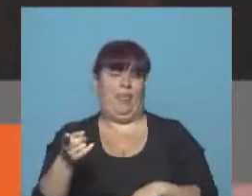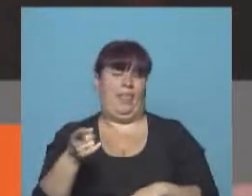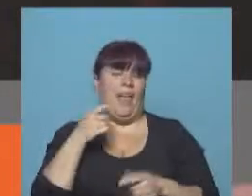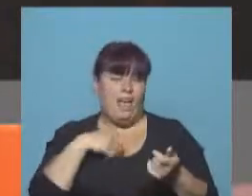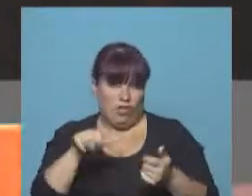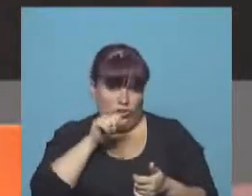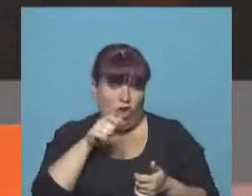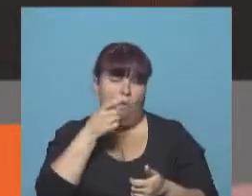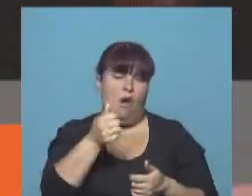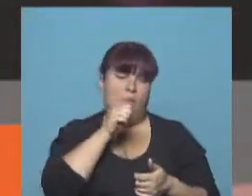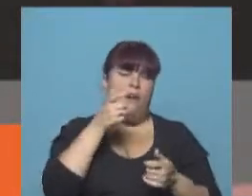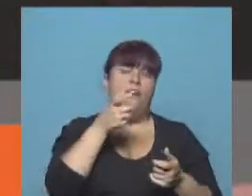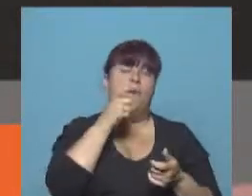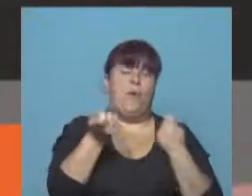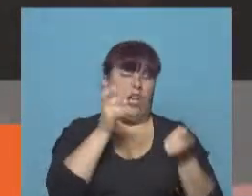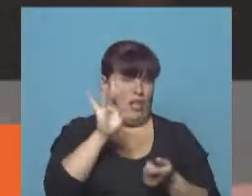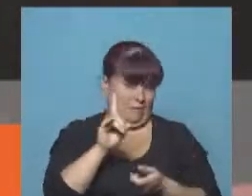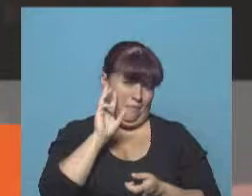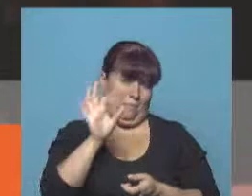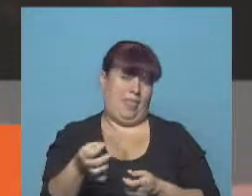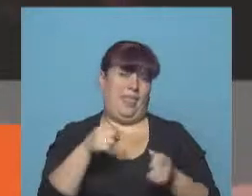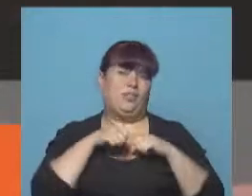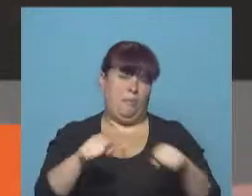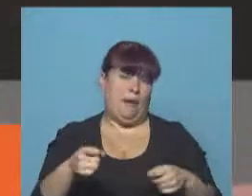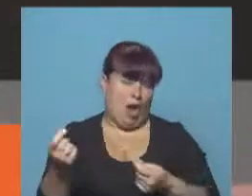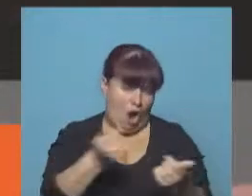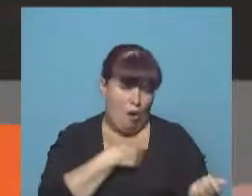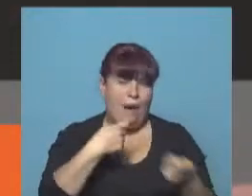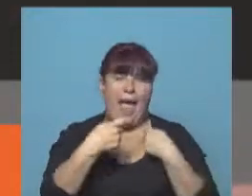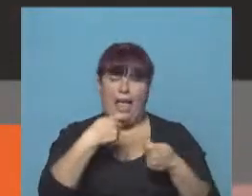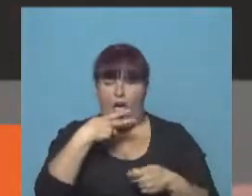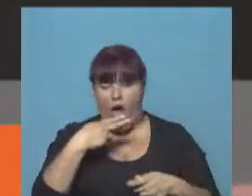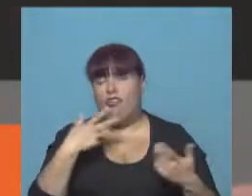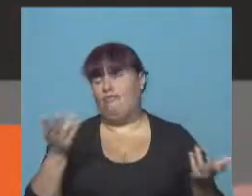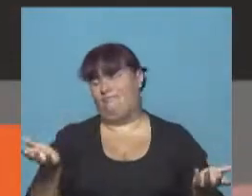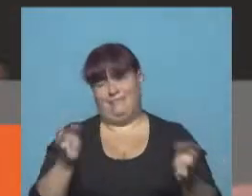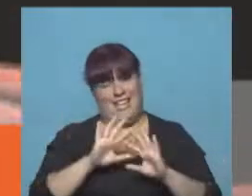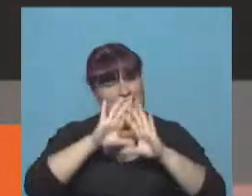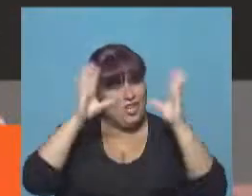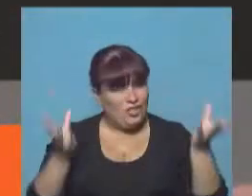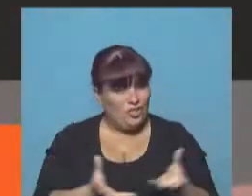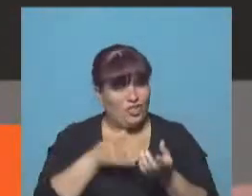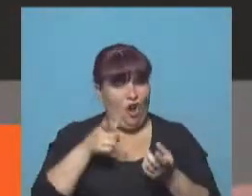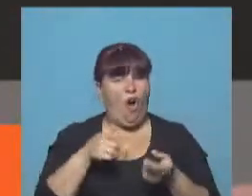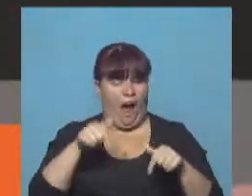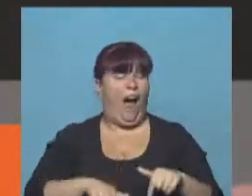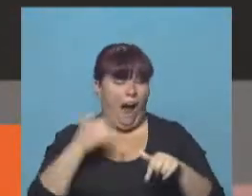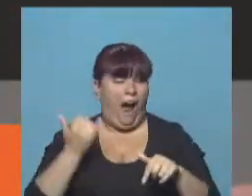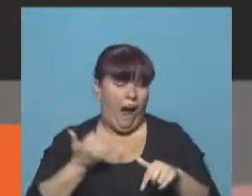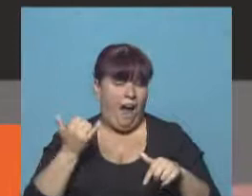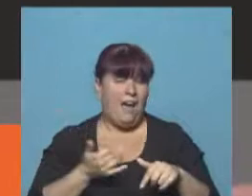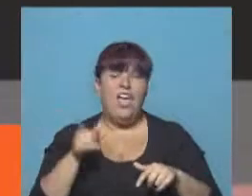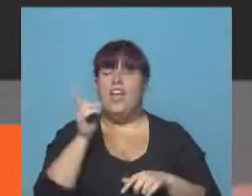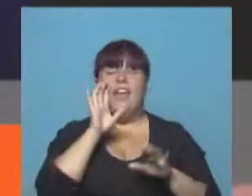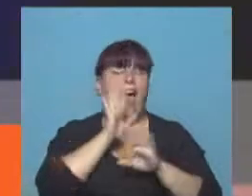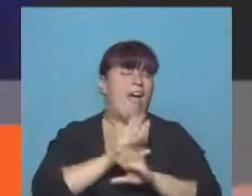solamente consumen o compran alcohol en una confitería bailable, lo vemos a la salida del supermercado, en los kioscos, etcétera, etcétera. Entonces, todo eso hoy se está ocurriendo. Y esto